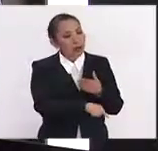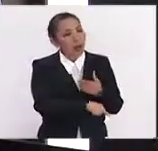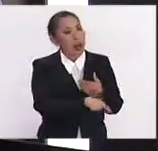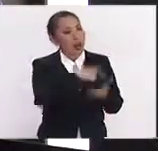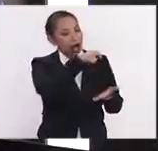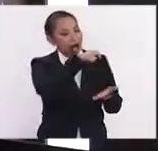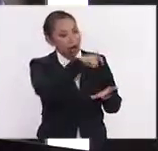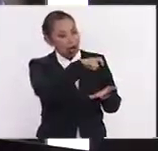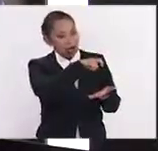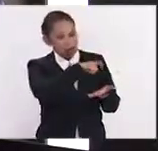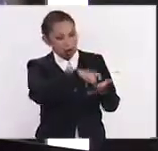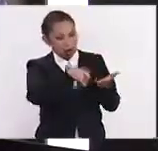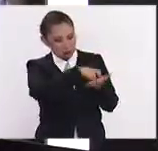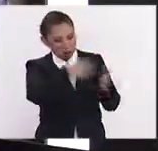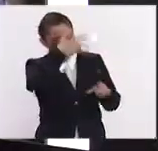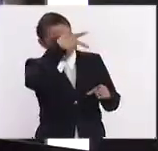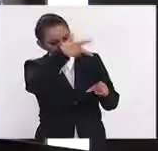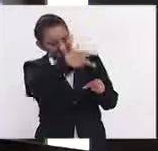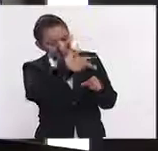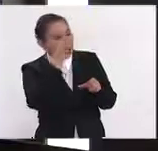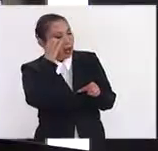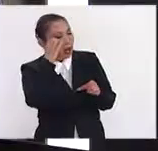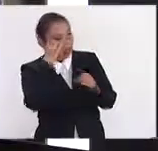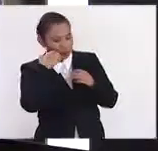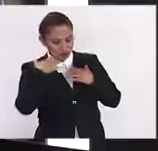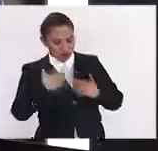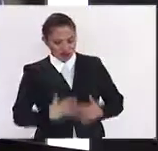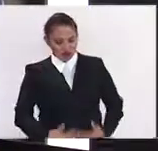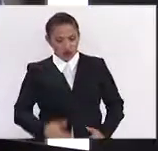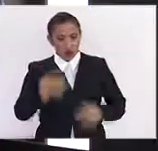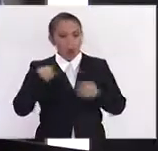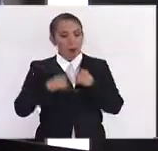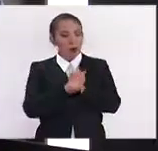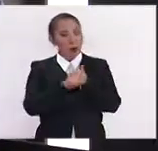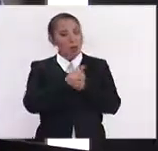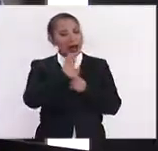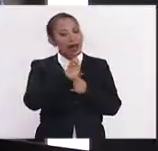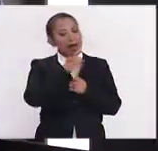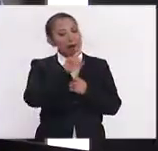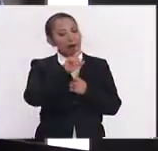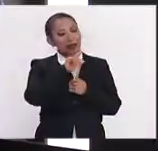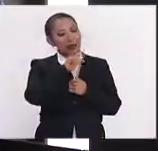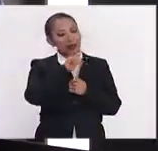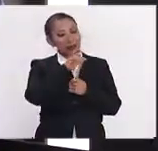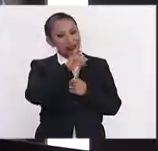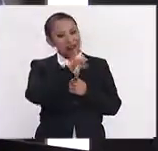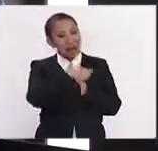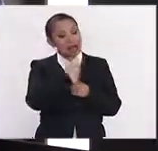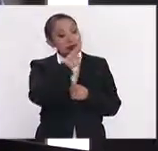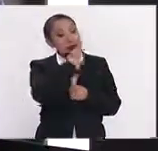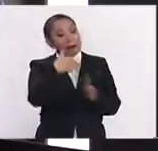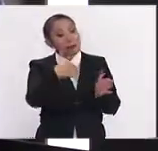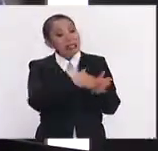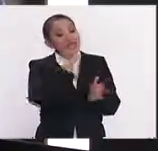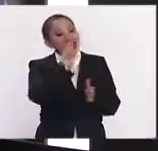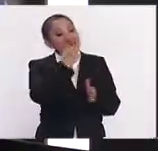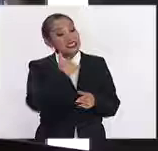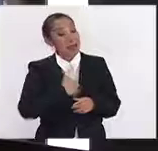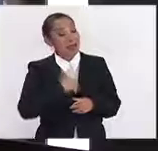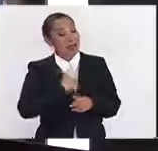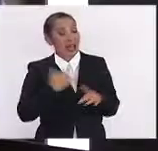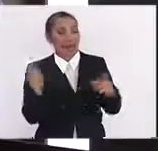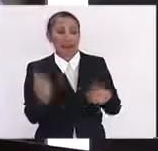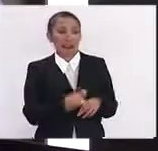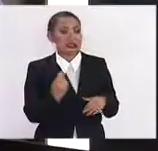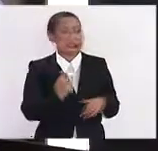una cama de telemetría, que es una cama para diagnosticar a pacientes con epilepsia, y se requerían $100,000 canadienses. Entonces hizo